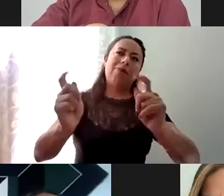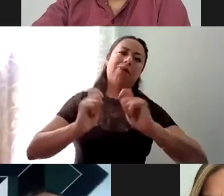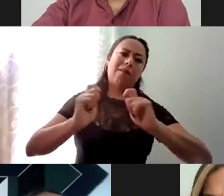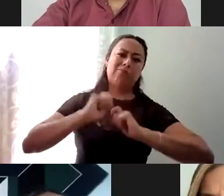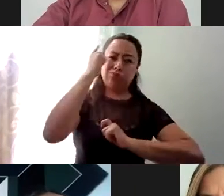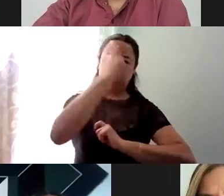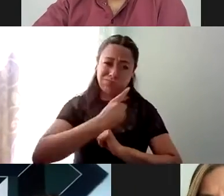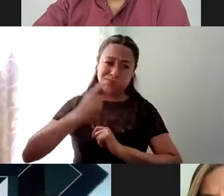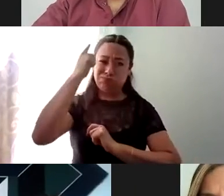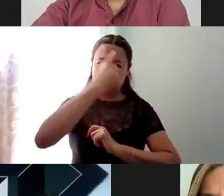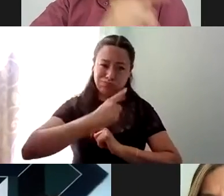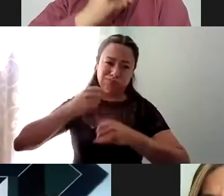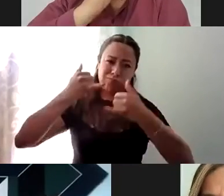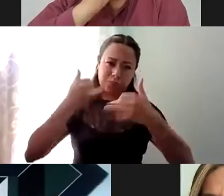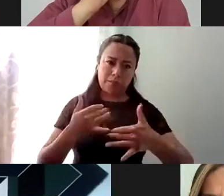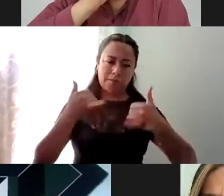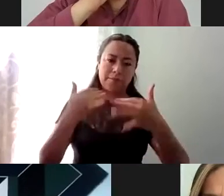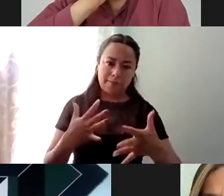más amplias y más largas,